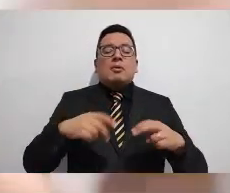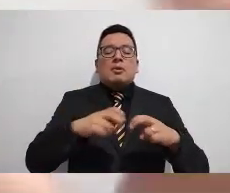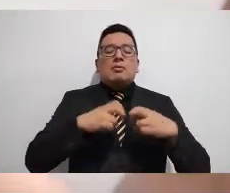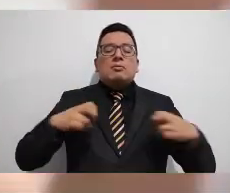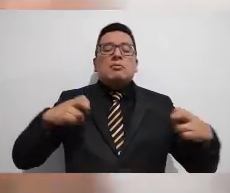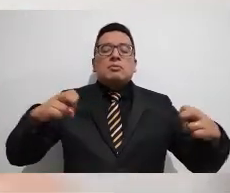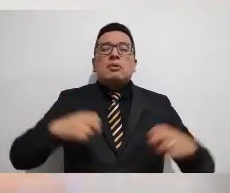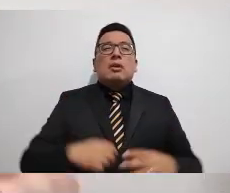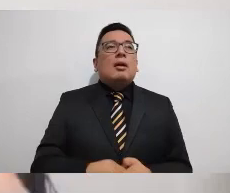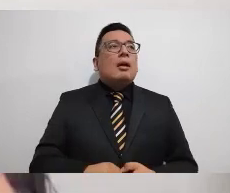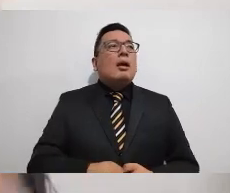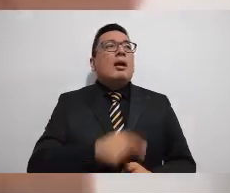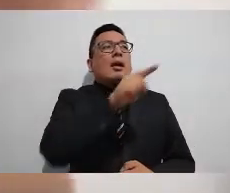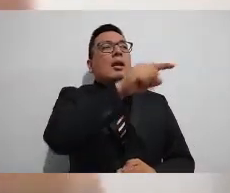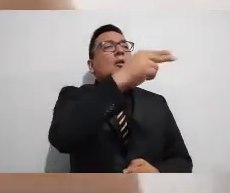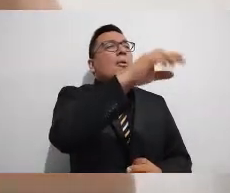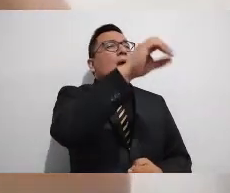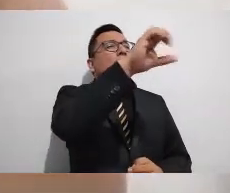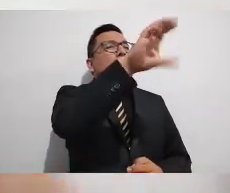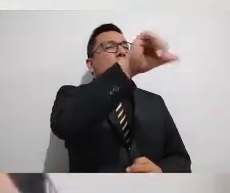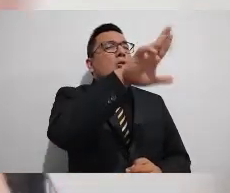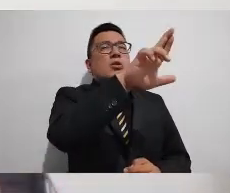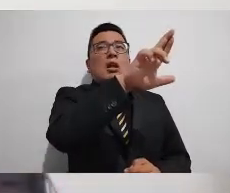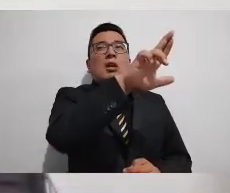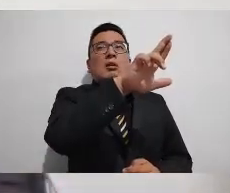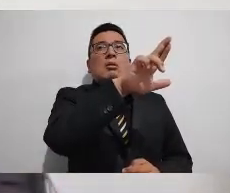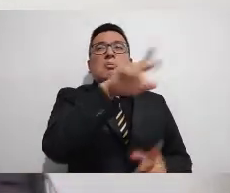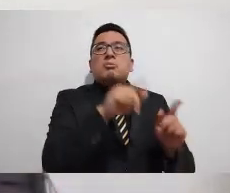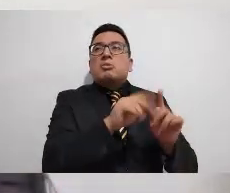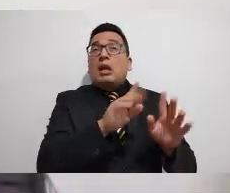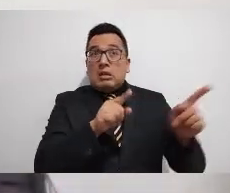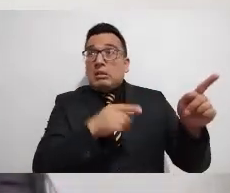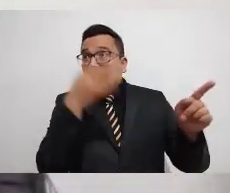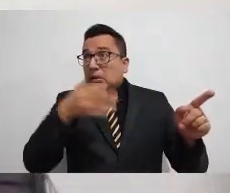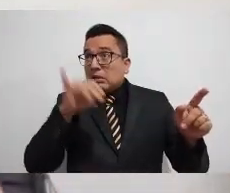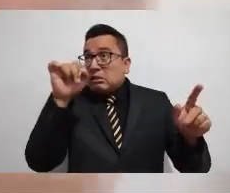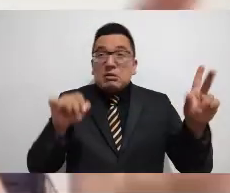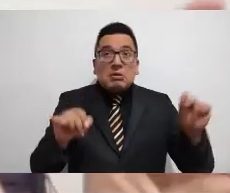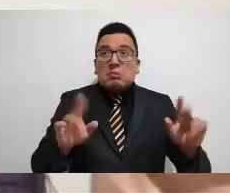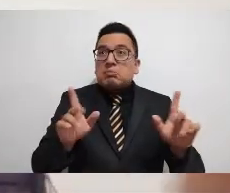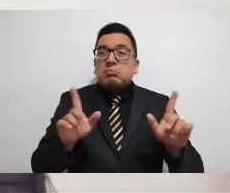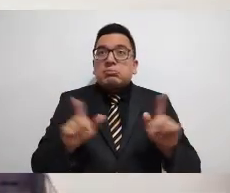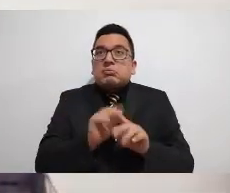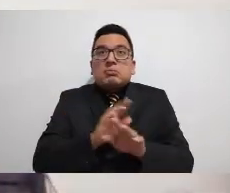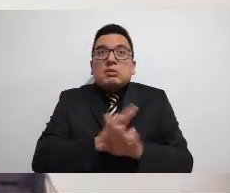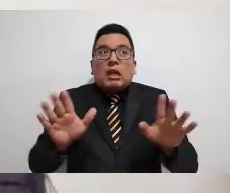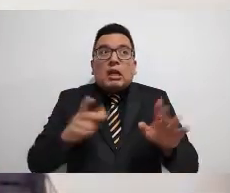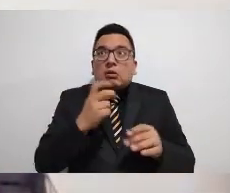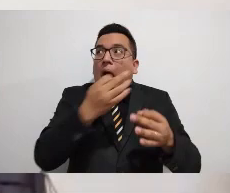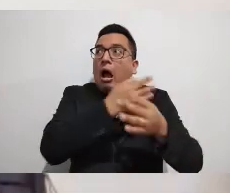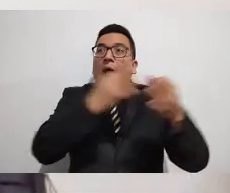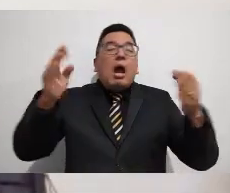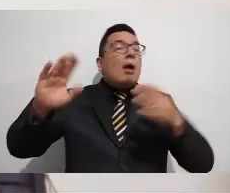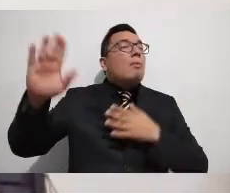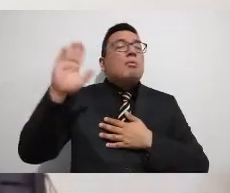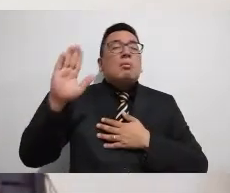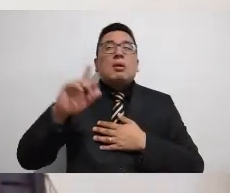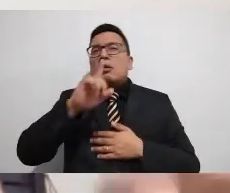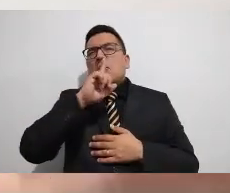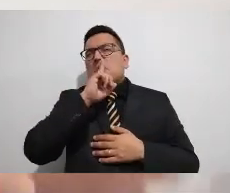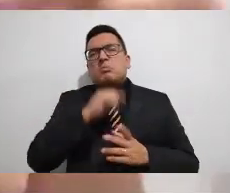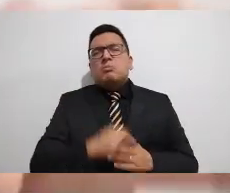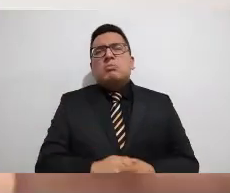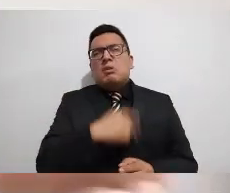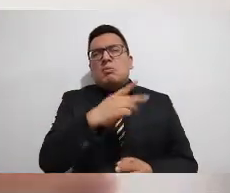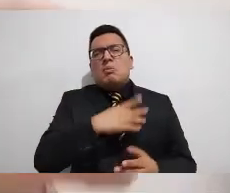este momento votamos y ya quedó, no quedó, se acabó. Ese es el momento que dura la postulación. No